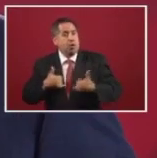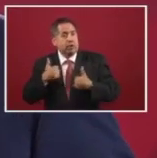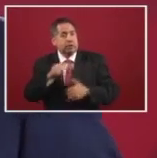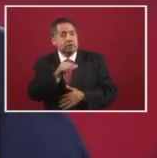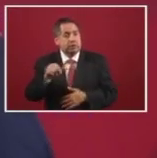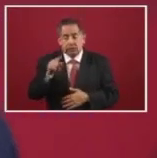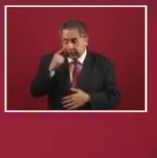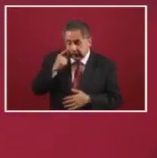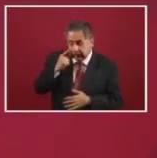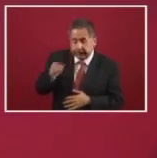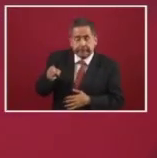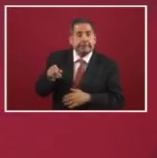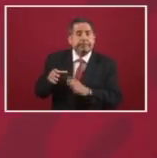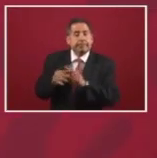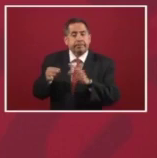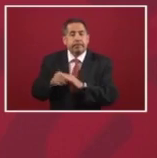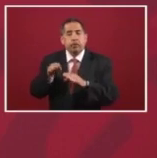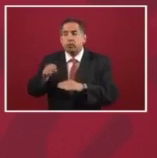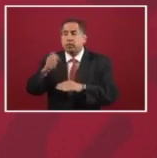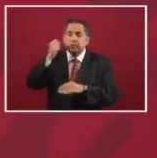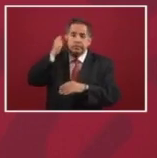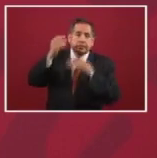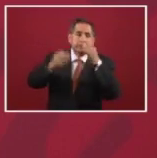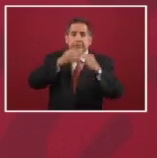sobre la campaña